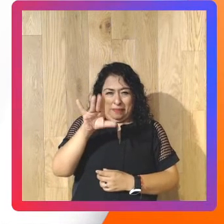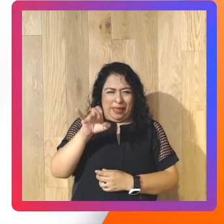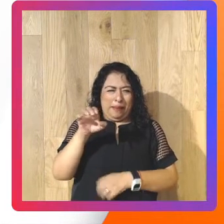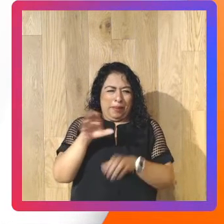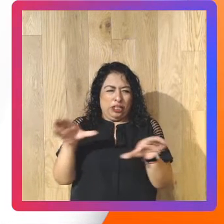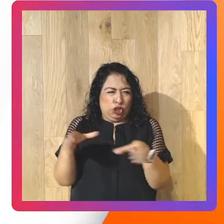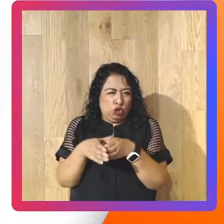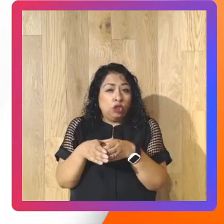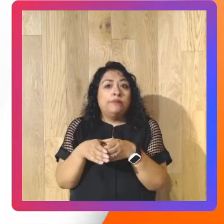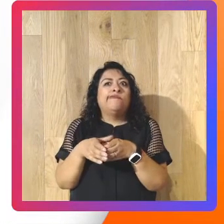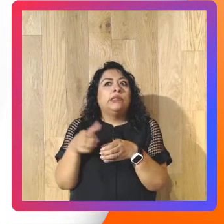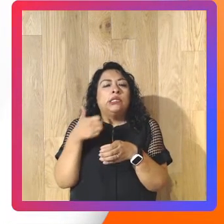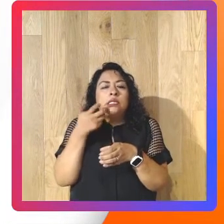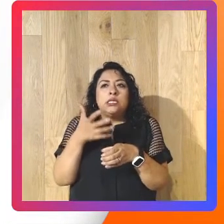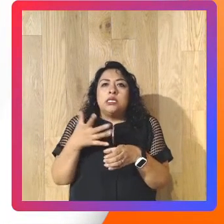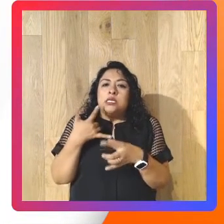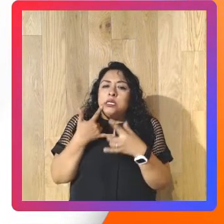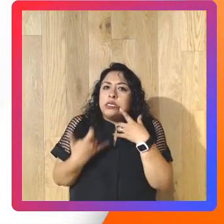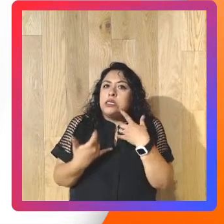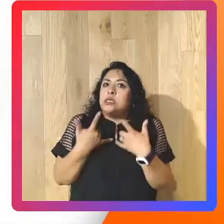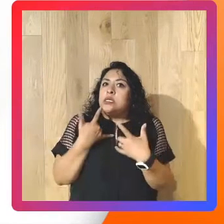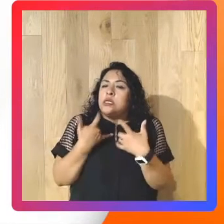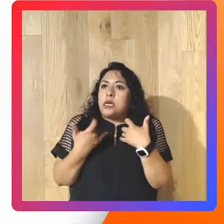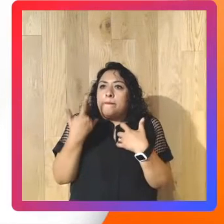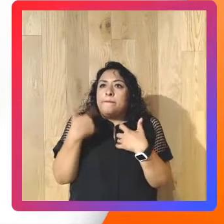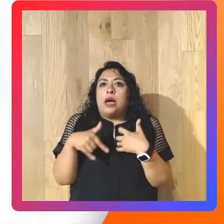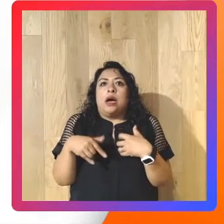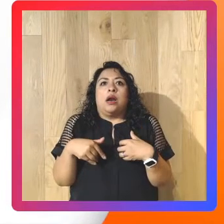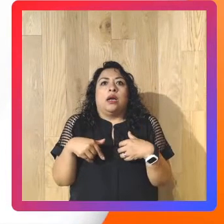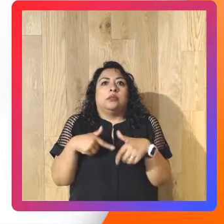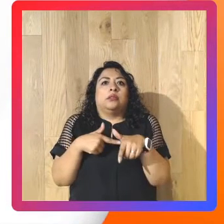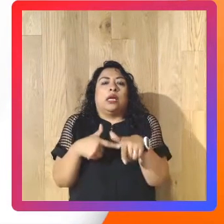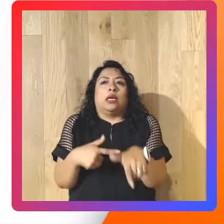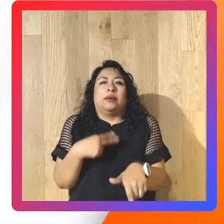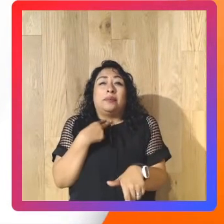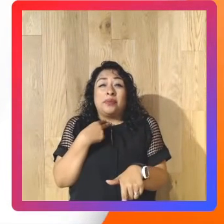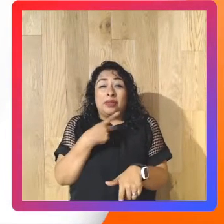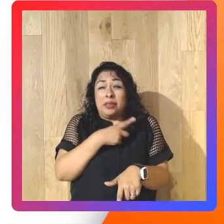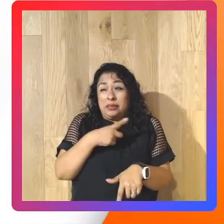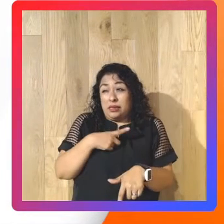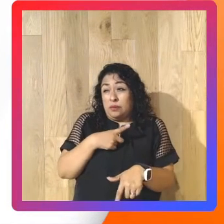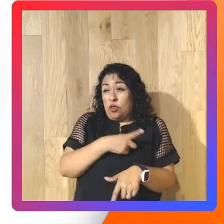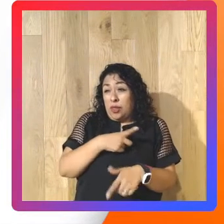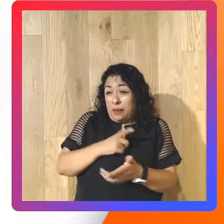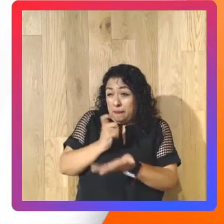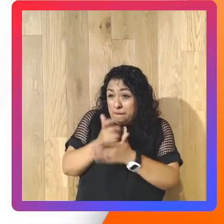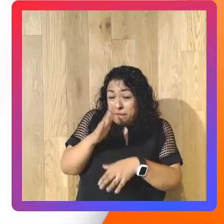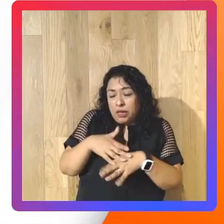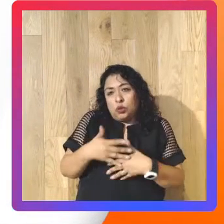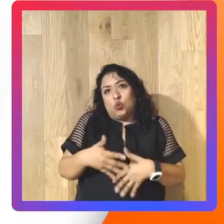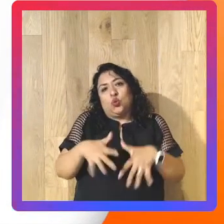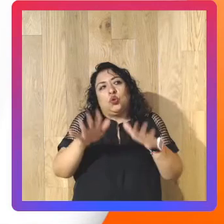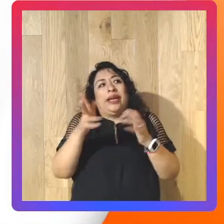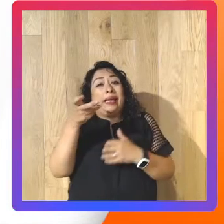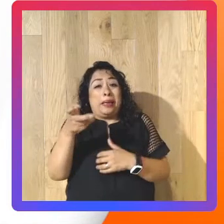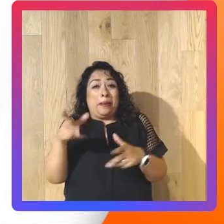están luchando para sobrevivir. Si les hablamos ya de que tienen que pagar más, posiblemente esto nos lleve a